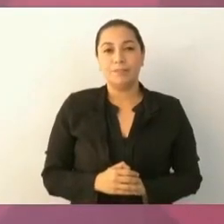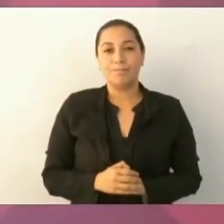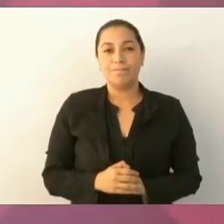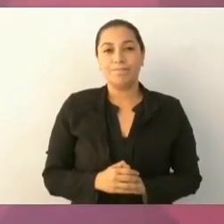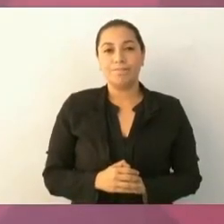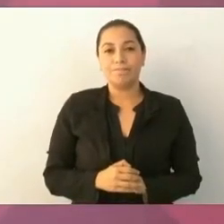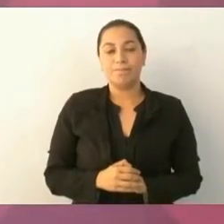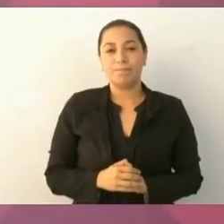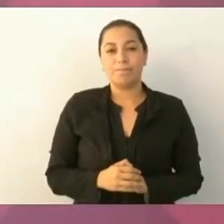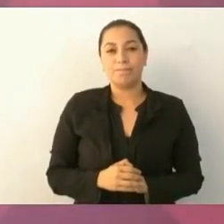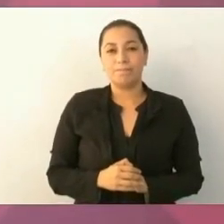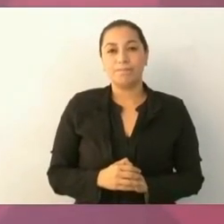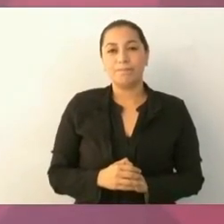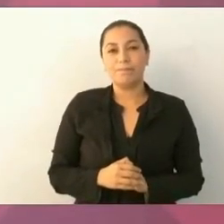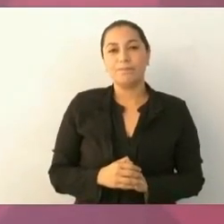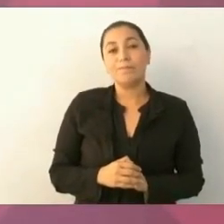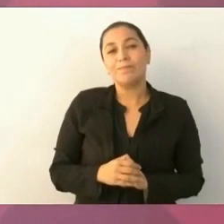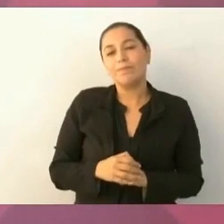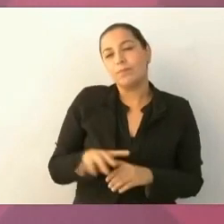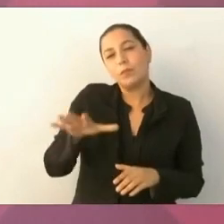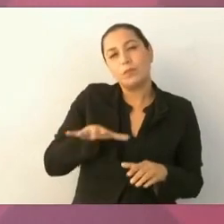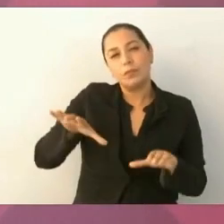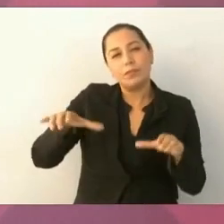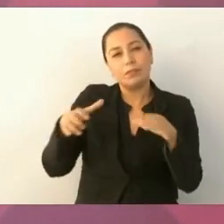los de mero arriba,